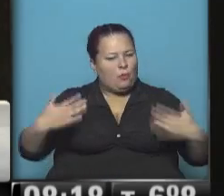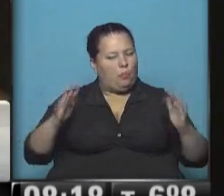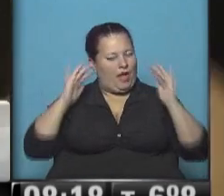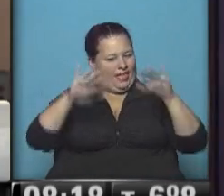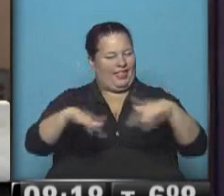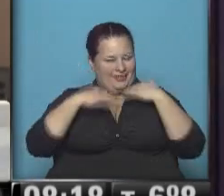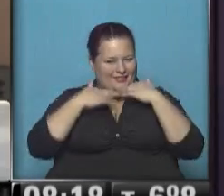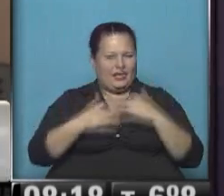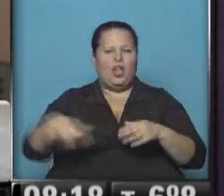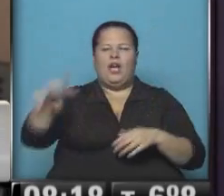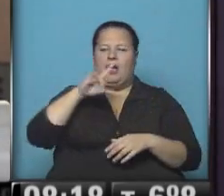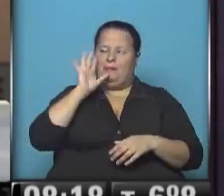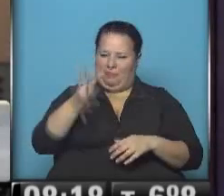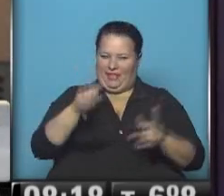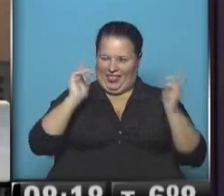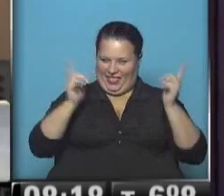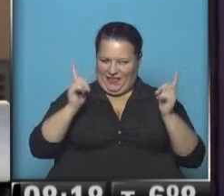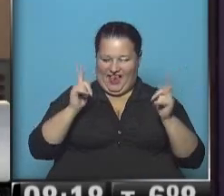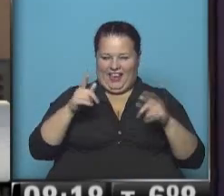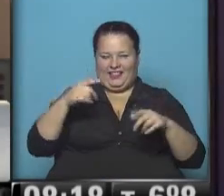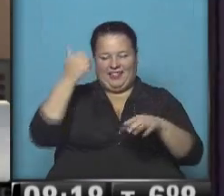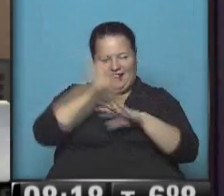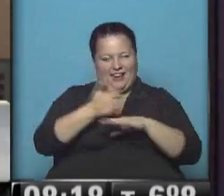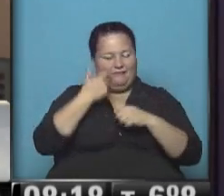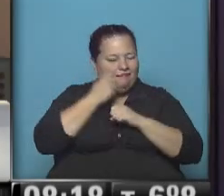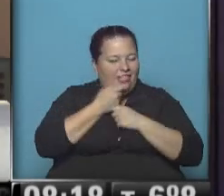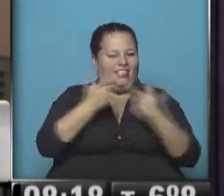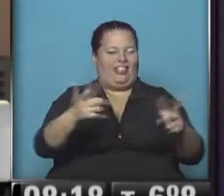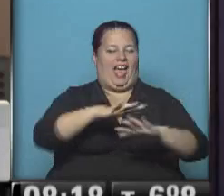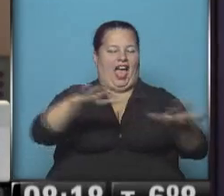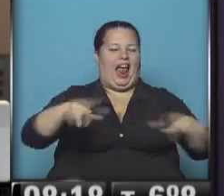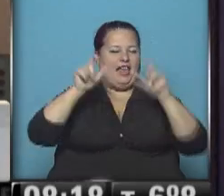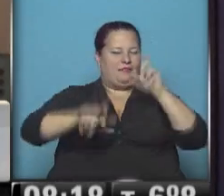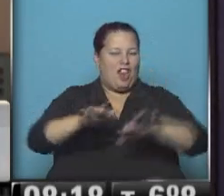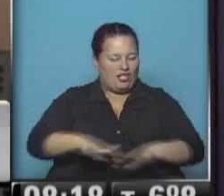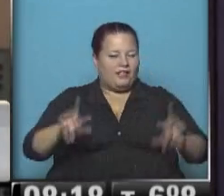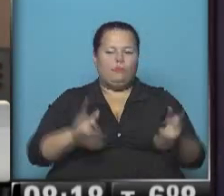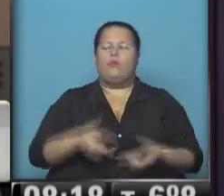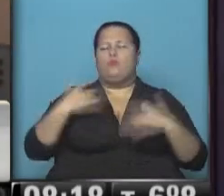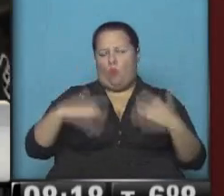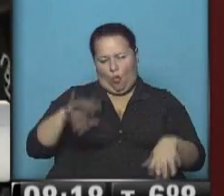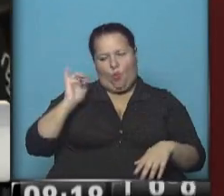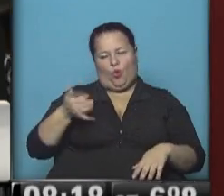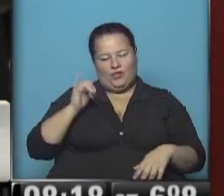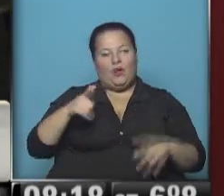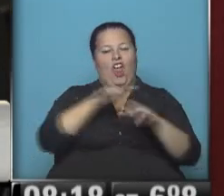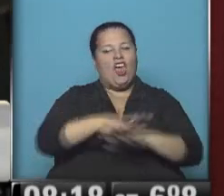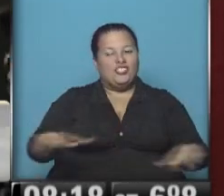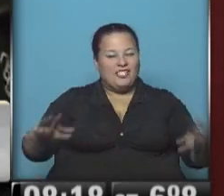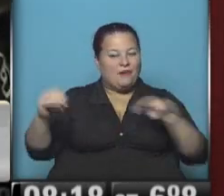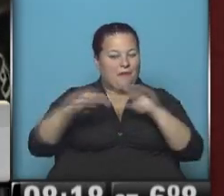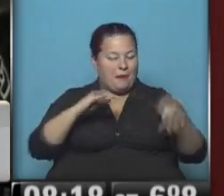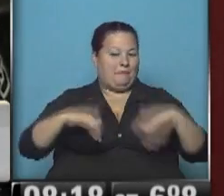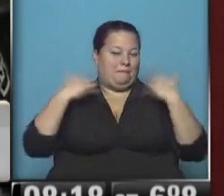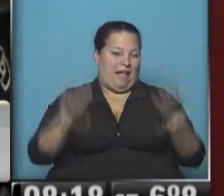venir. Ustedes, se nota que se divierten en escena y eso lo transmiten al público, sobre todo a los chicos. Mucho, sí. Cuando los chicos se ponen a hablar,